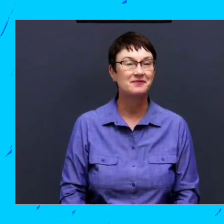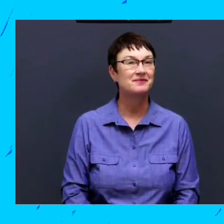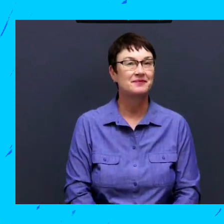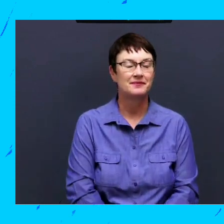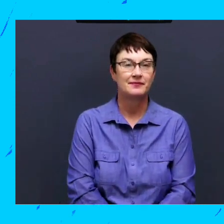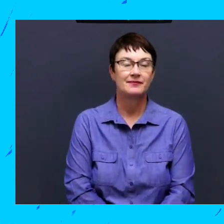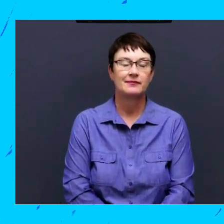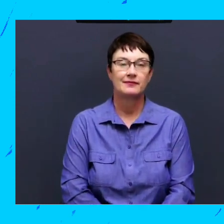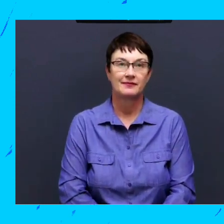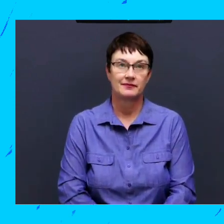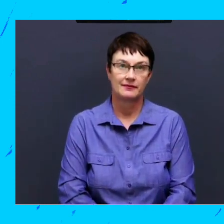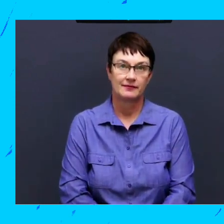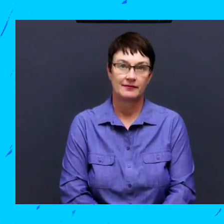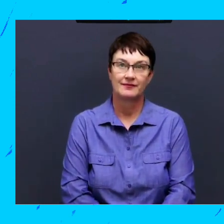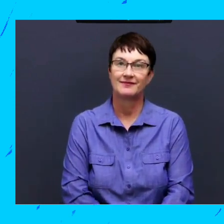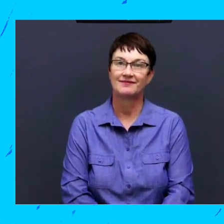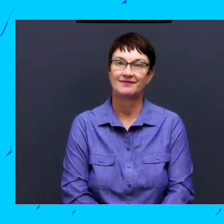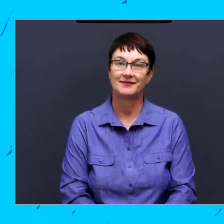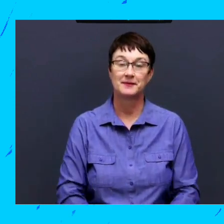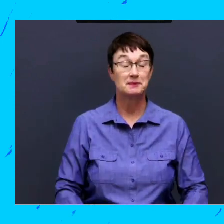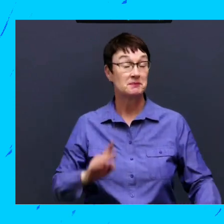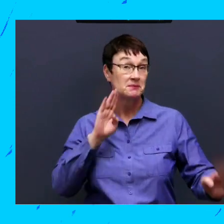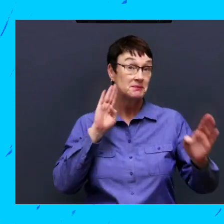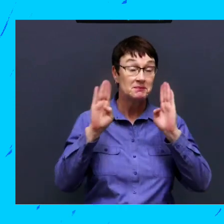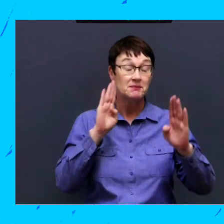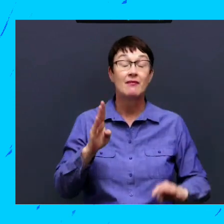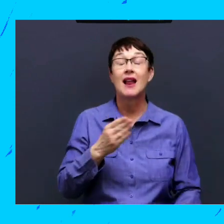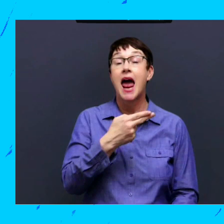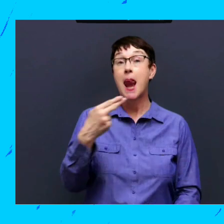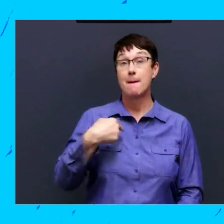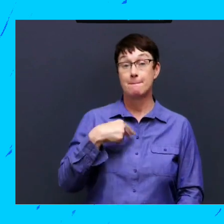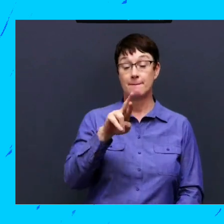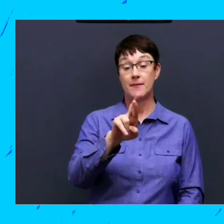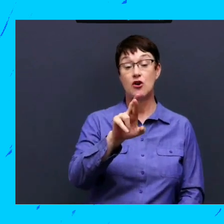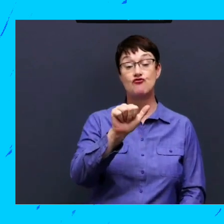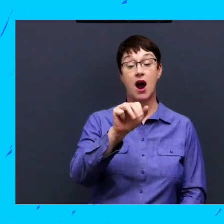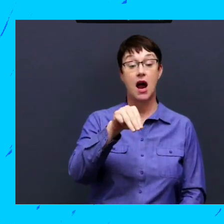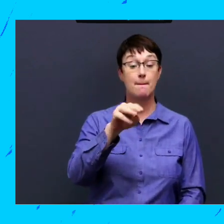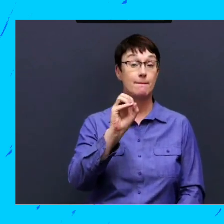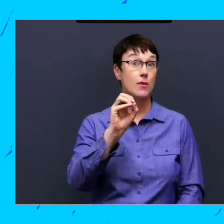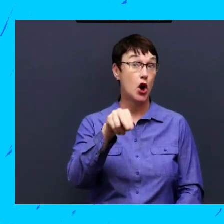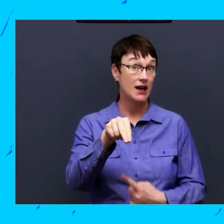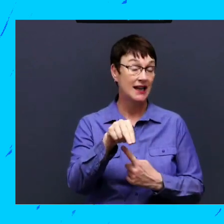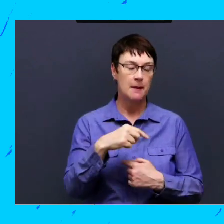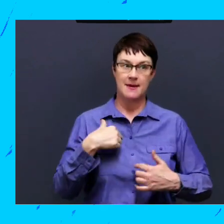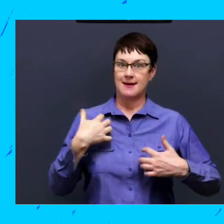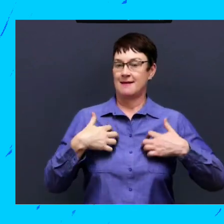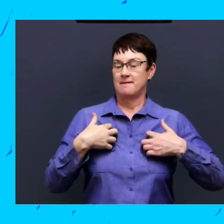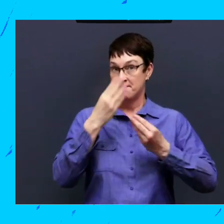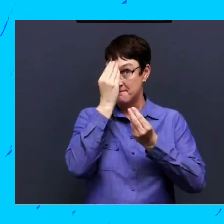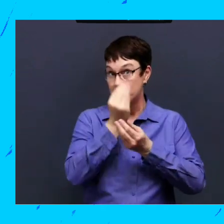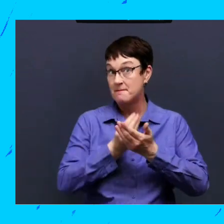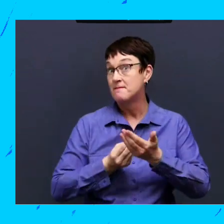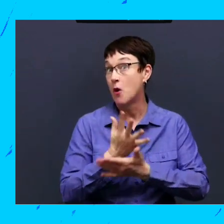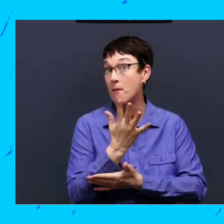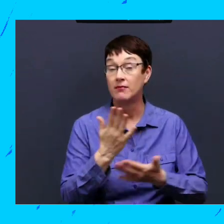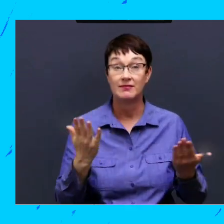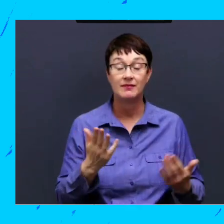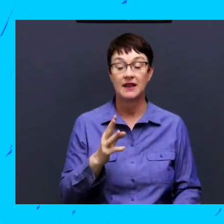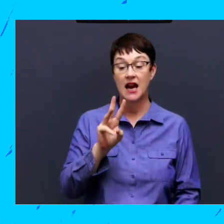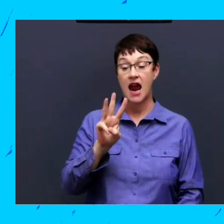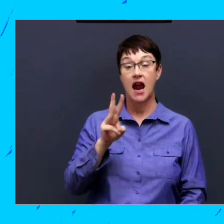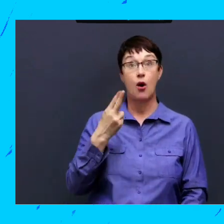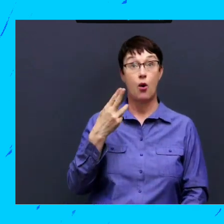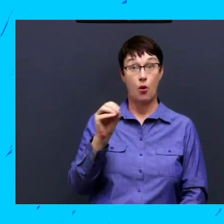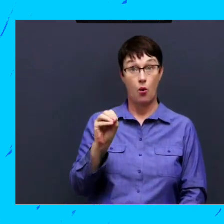Hola a todos, soy Ramón. Quisiera hablar sobre una iniciativa interesante que la OMS, MNSH y otros aliados de